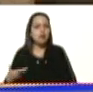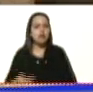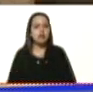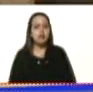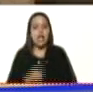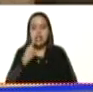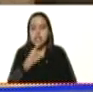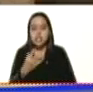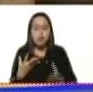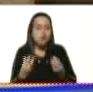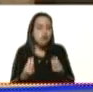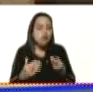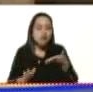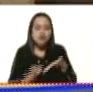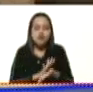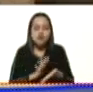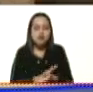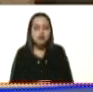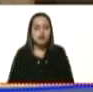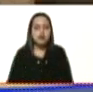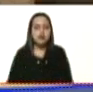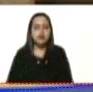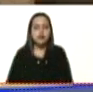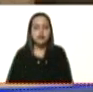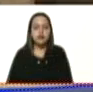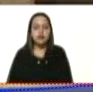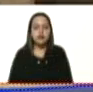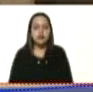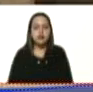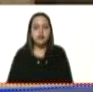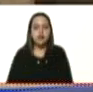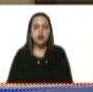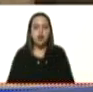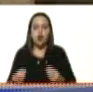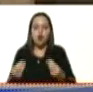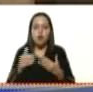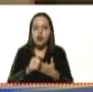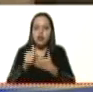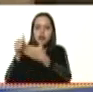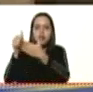dice mucho de su protagonismo como líder